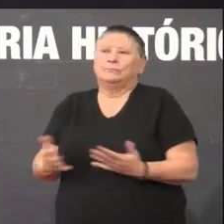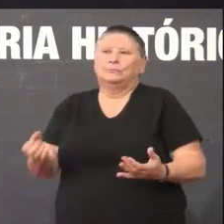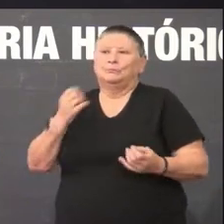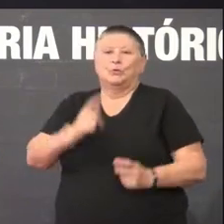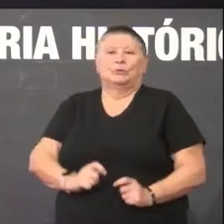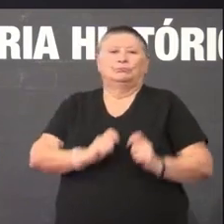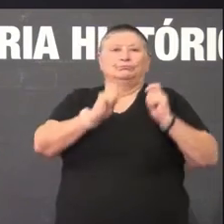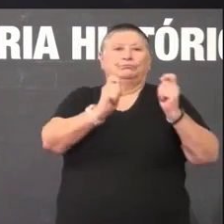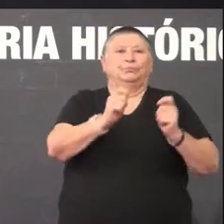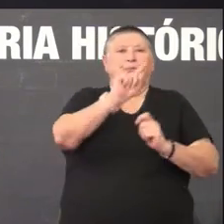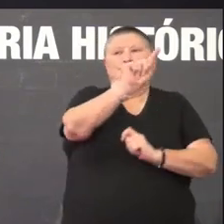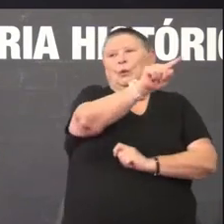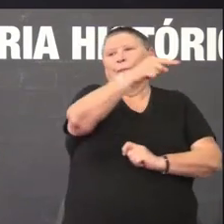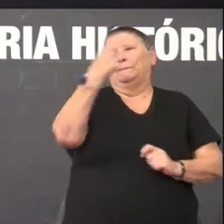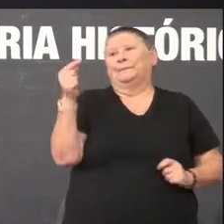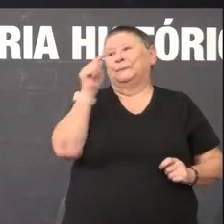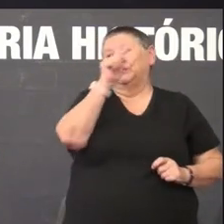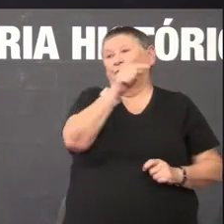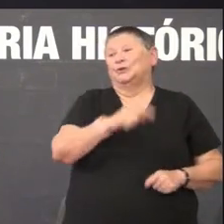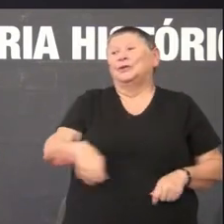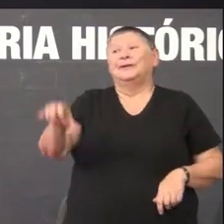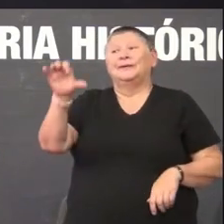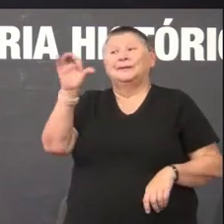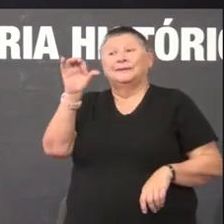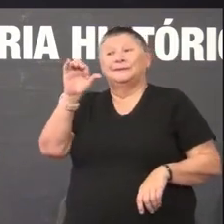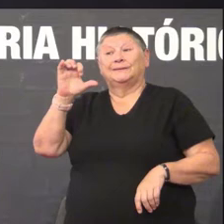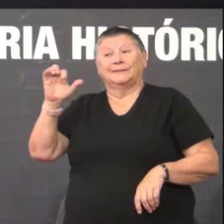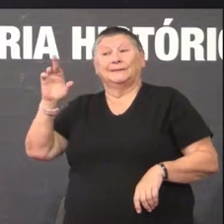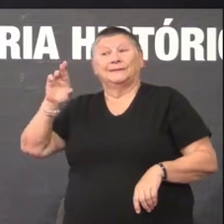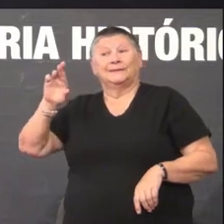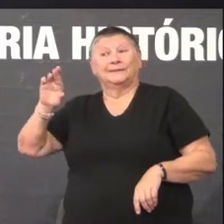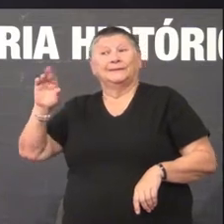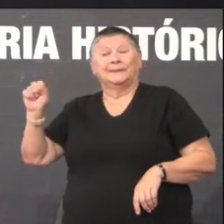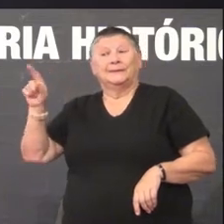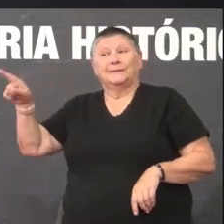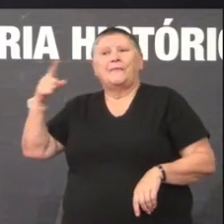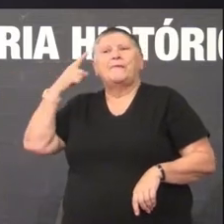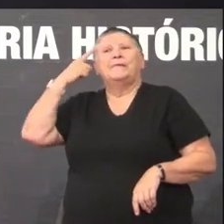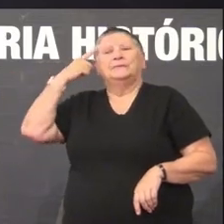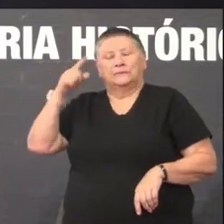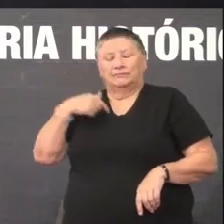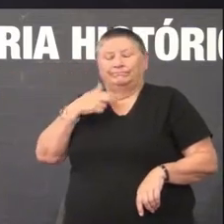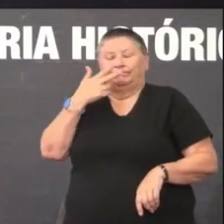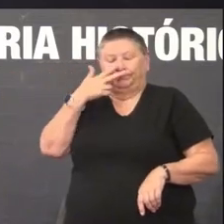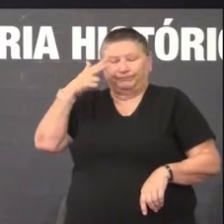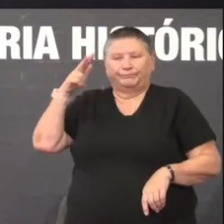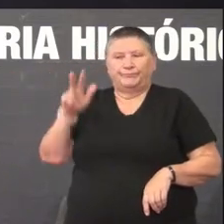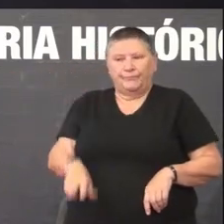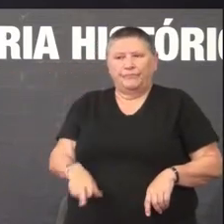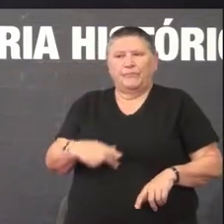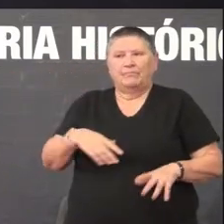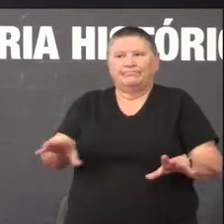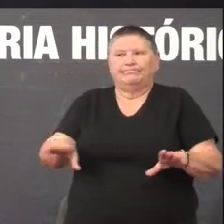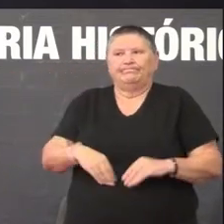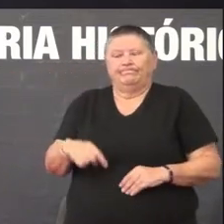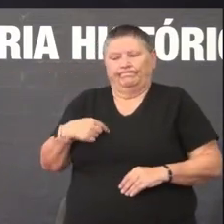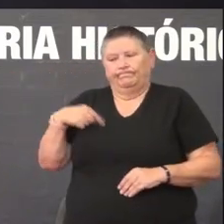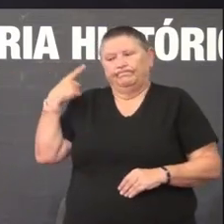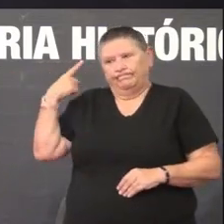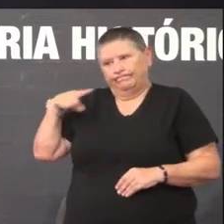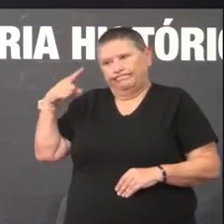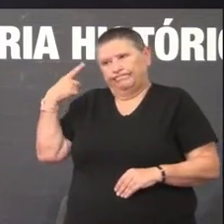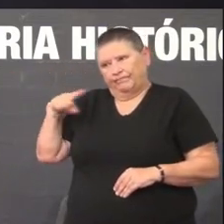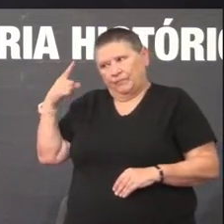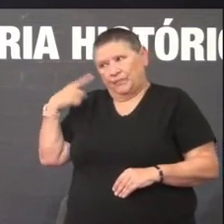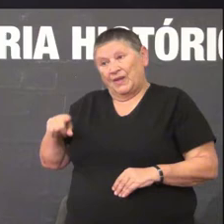piso. Y Narcís Serra reconoció que él sabía perfectamente, que él sabía